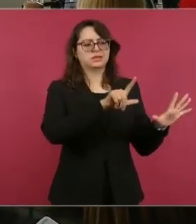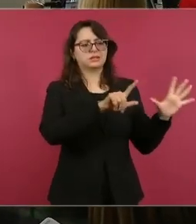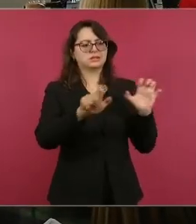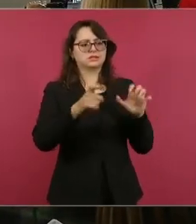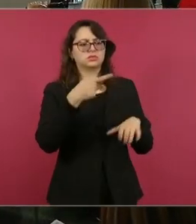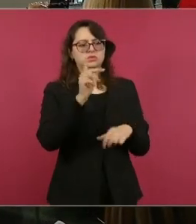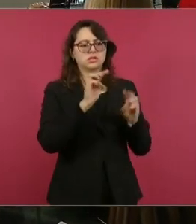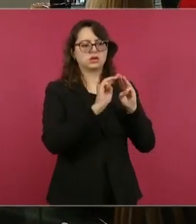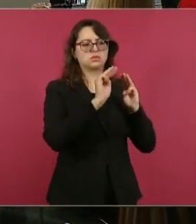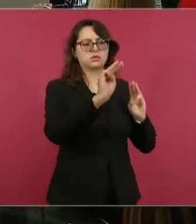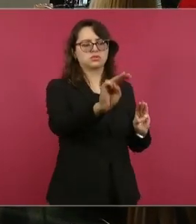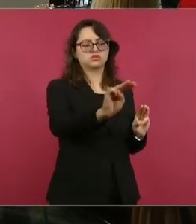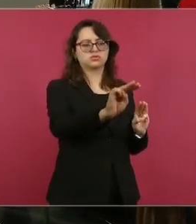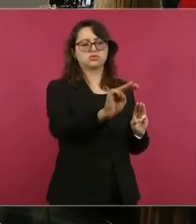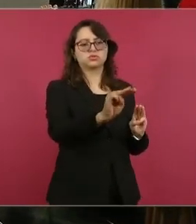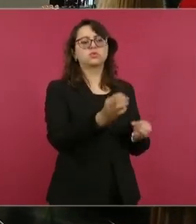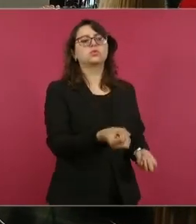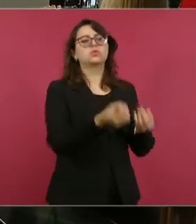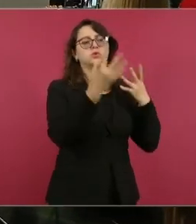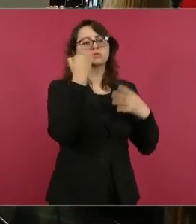5,